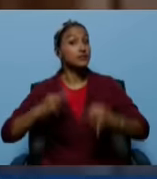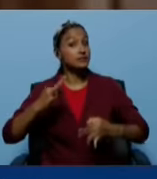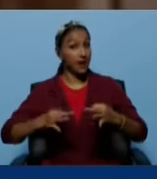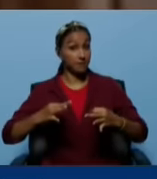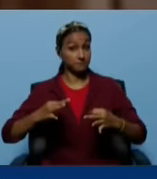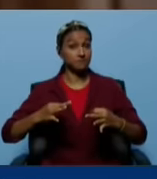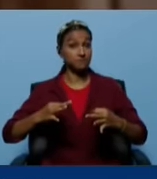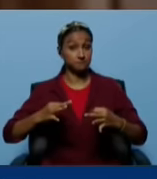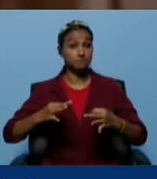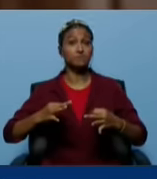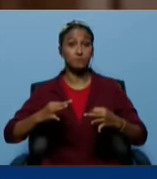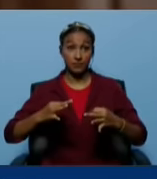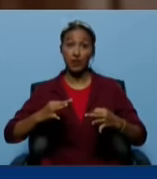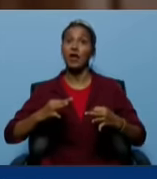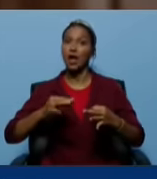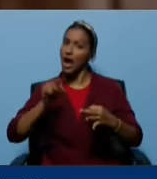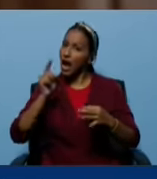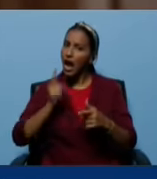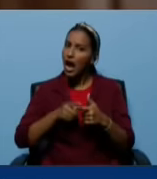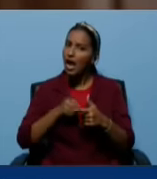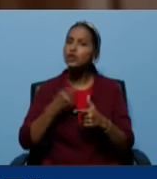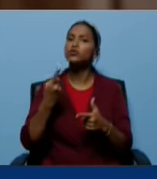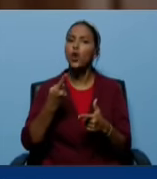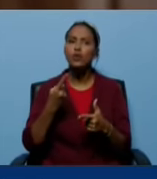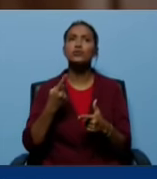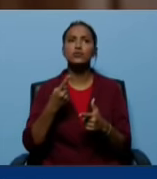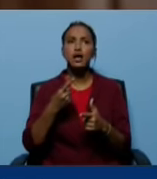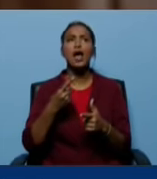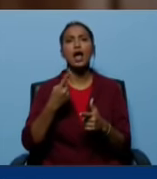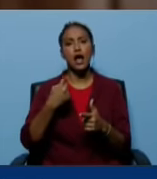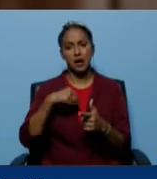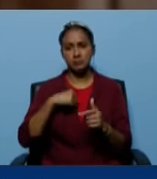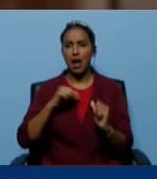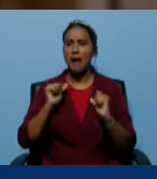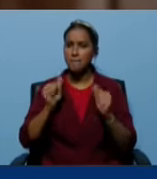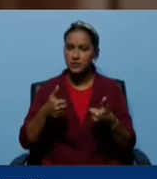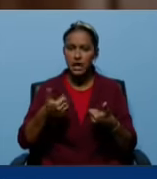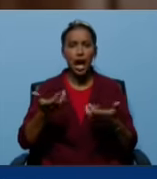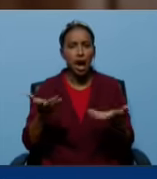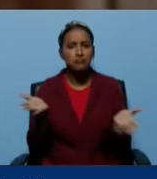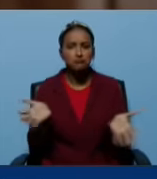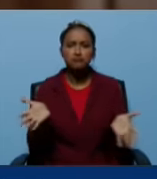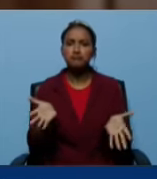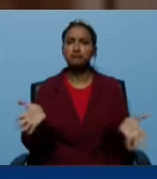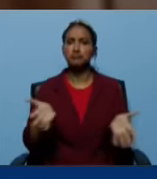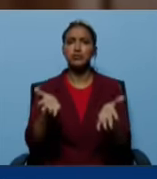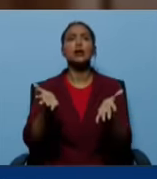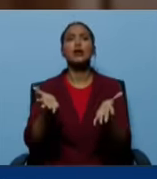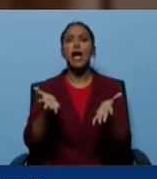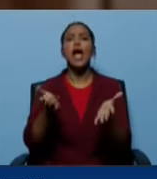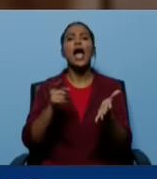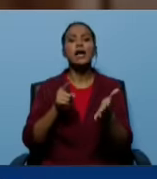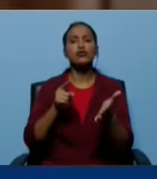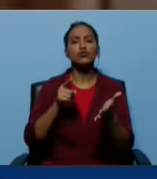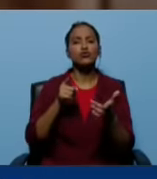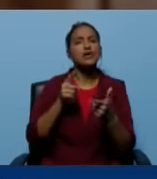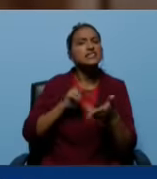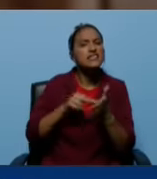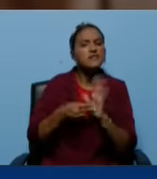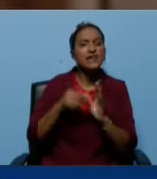ejerzan los recursos que ellos crean que tienen. Lo cierto es que esta decisión pone fin a